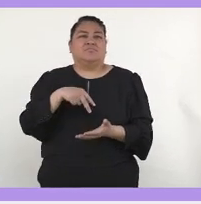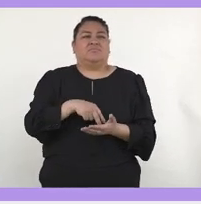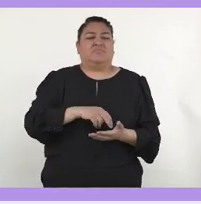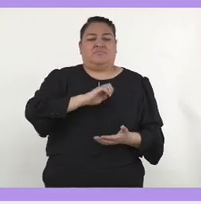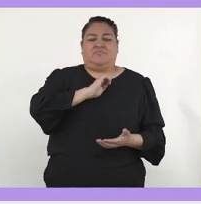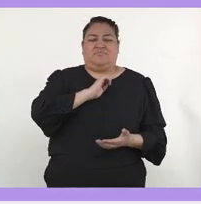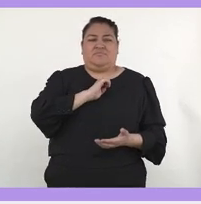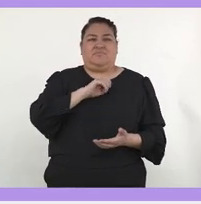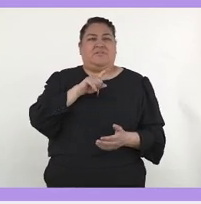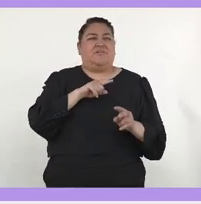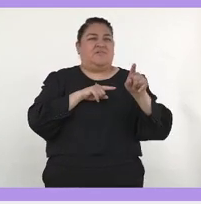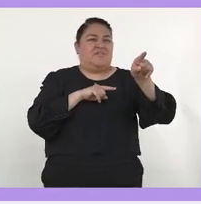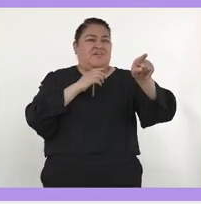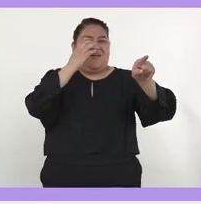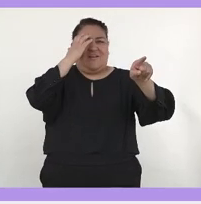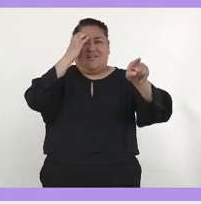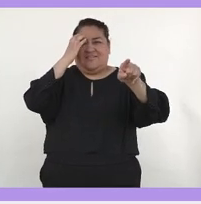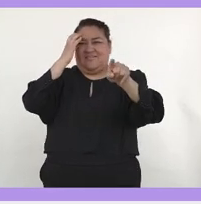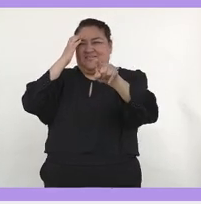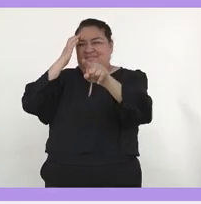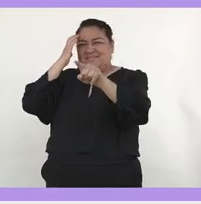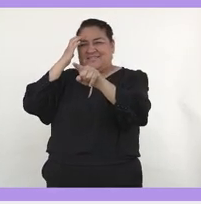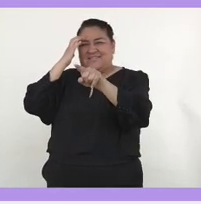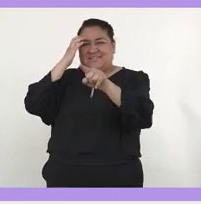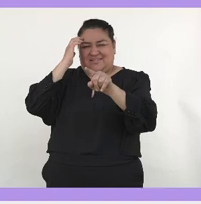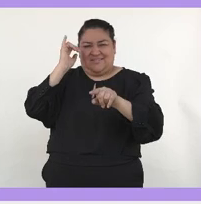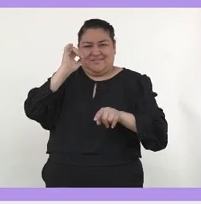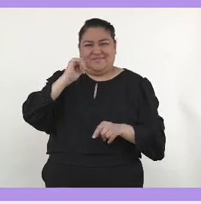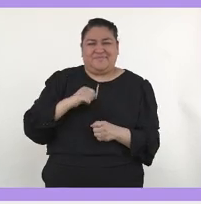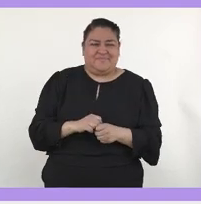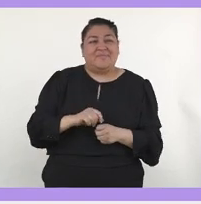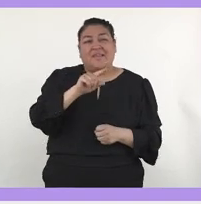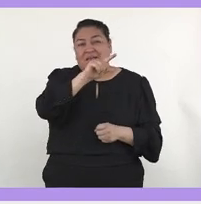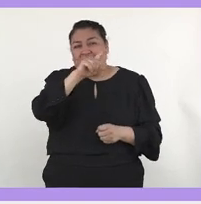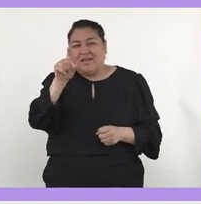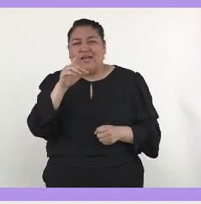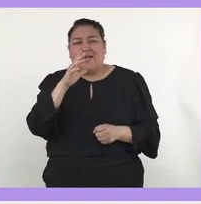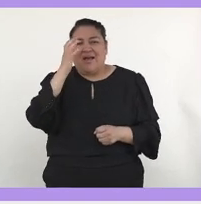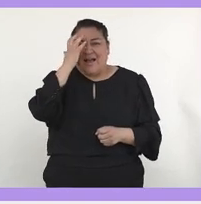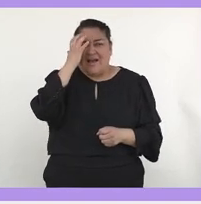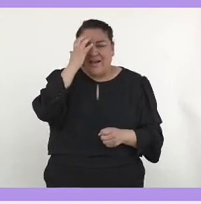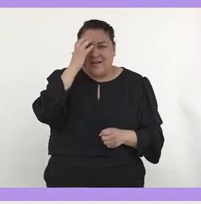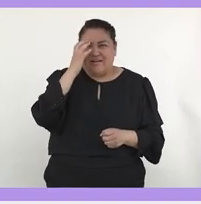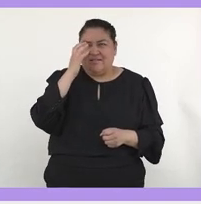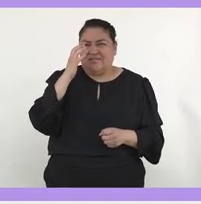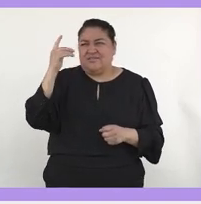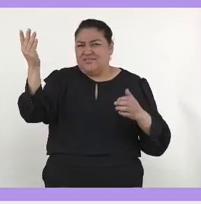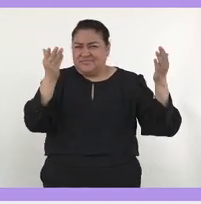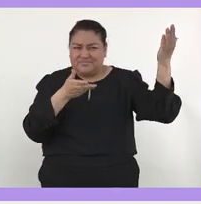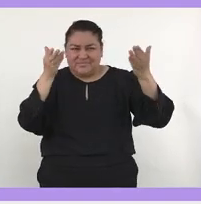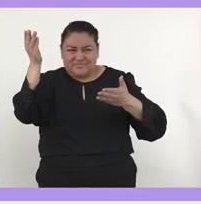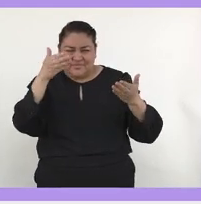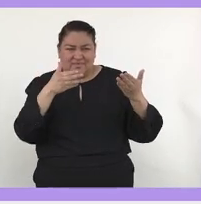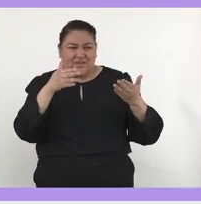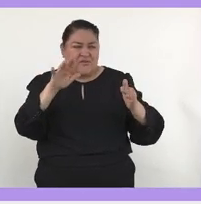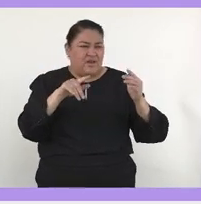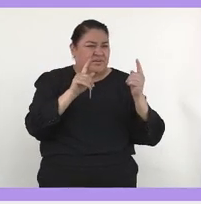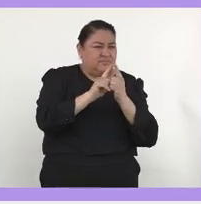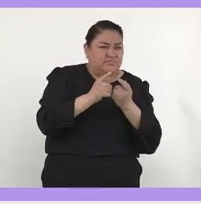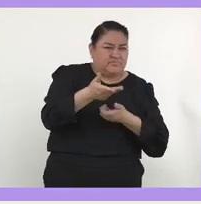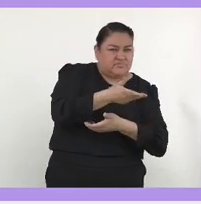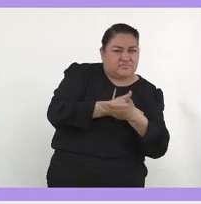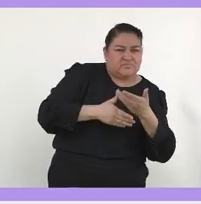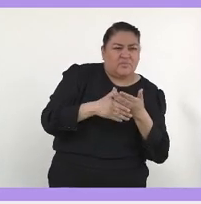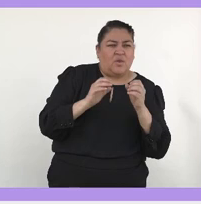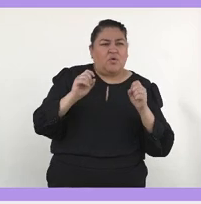ver muchas caras conocidas de de varios lugares que hemos estado que nos ha tocado coincidir que nos ha tocado